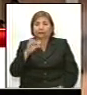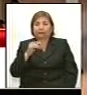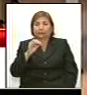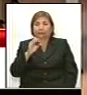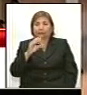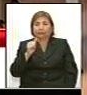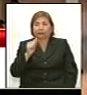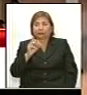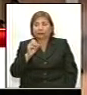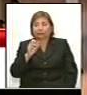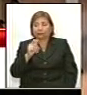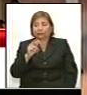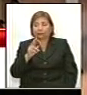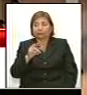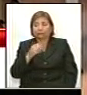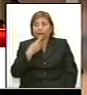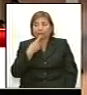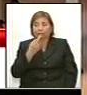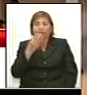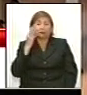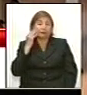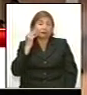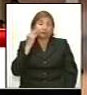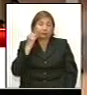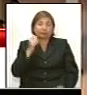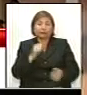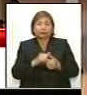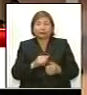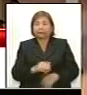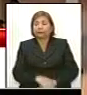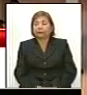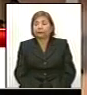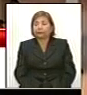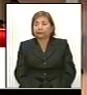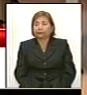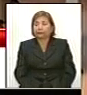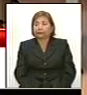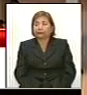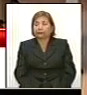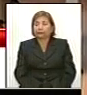Castro, que hizo la experiencia comunitaria conmigo, ¿no?